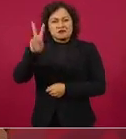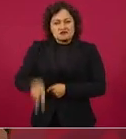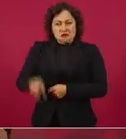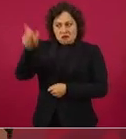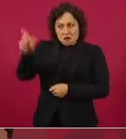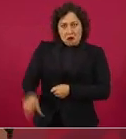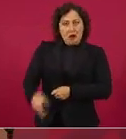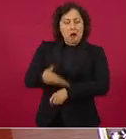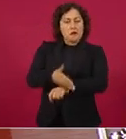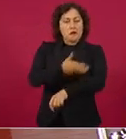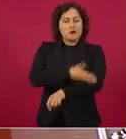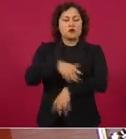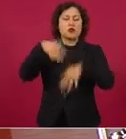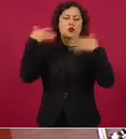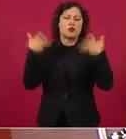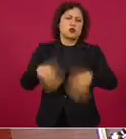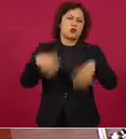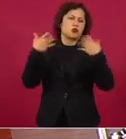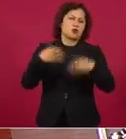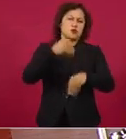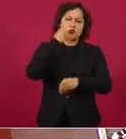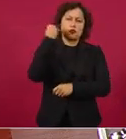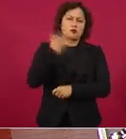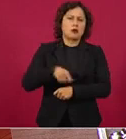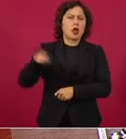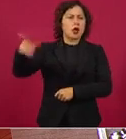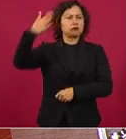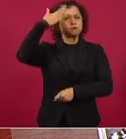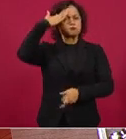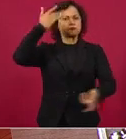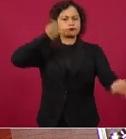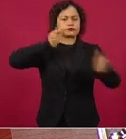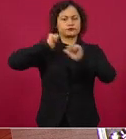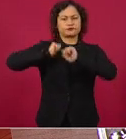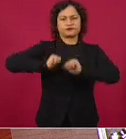extraordinarias, es un gran dirigente, un hombre bueno,